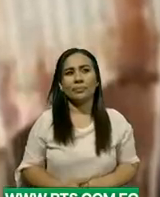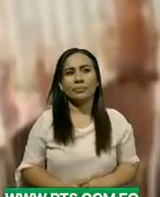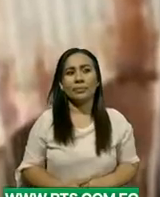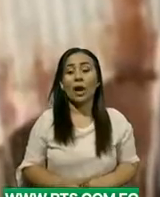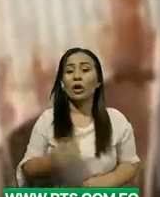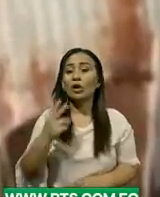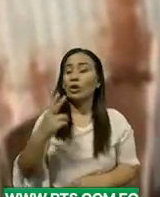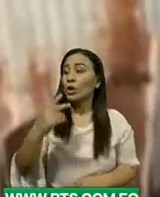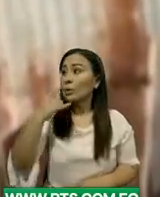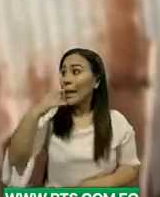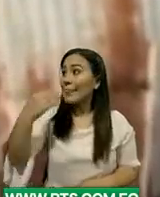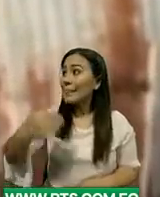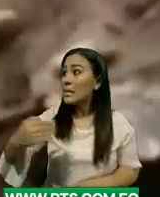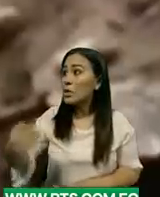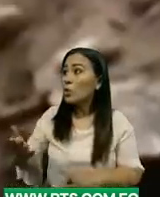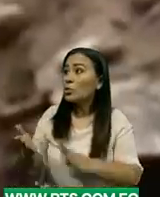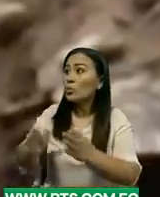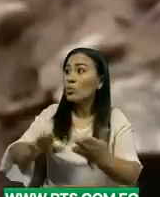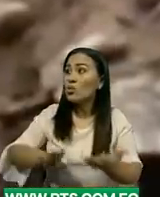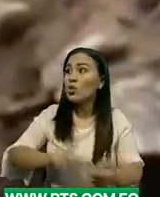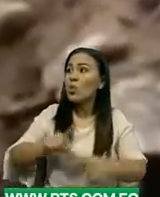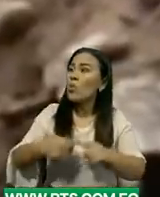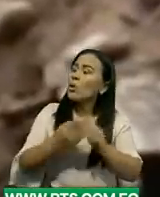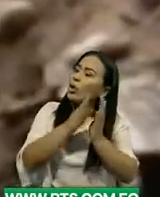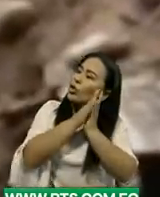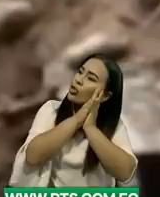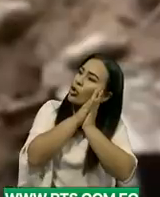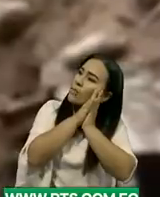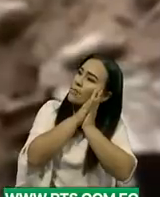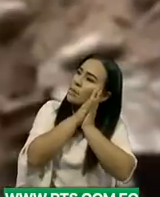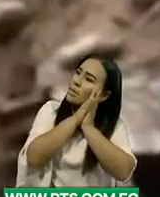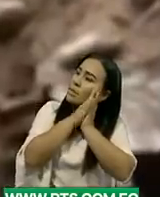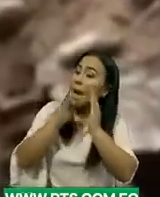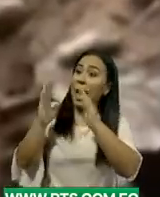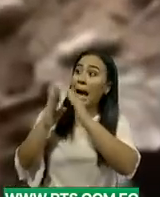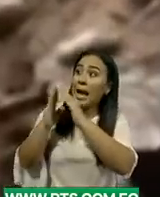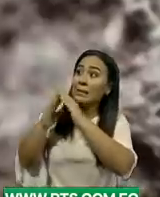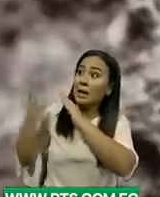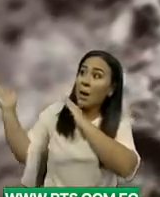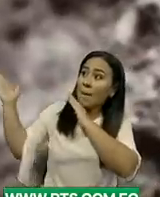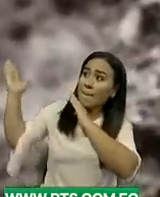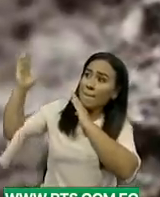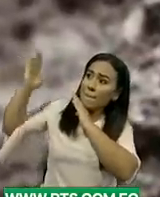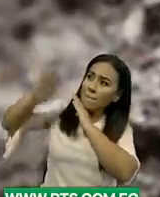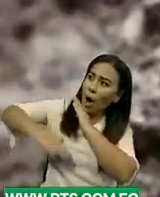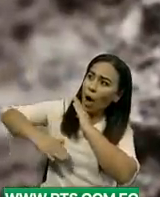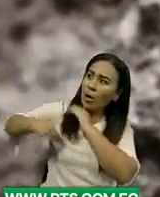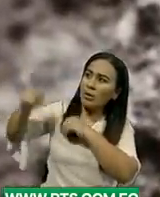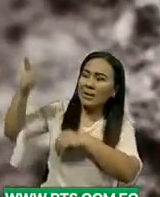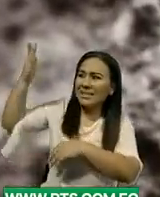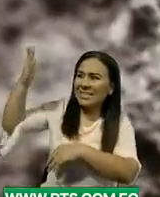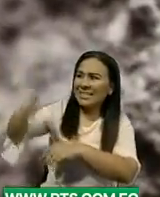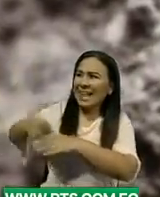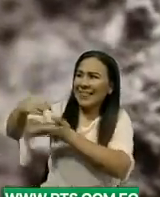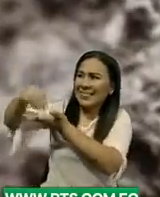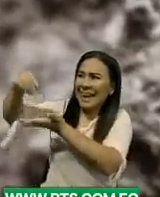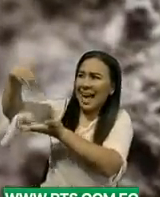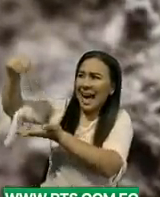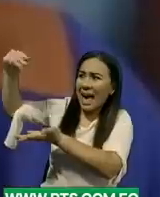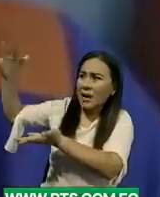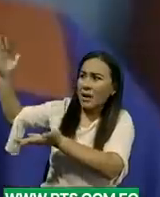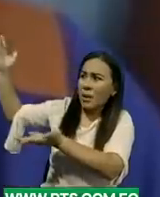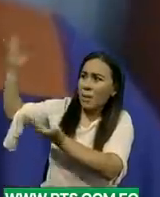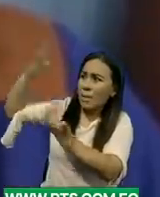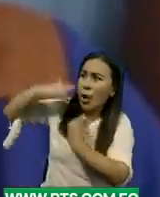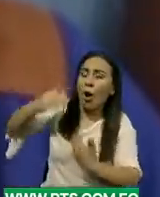Dos menores de edad perdieron la vida mientras dormía a causa de un derrumbe en su vivienda en el cantón Macará de la provincia de Loja.